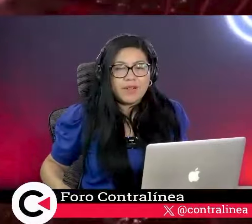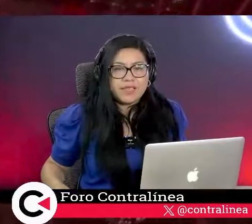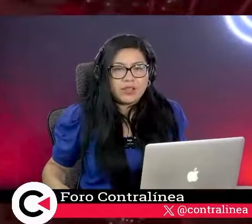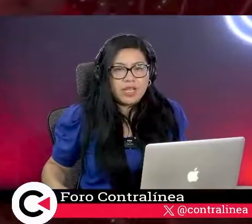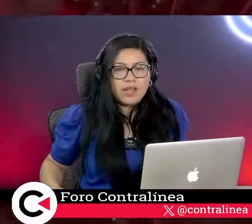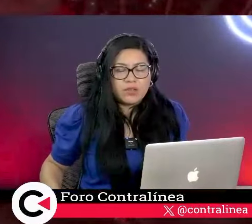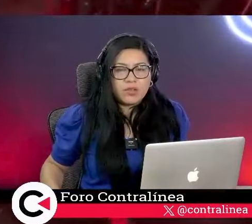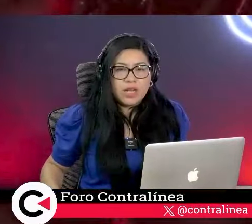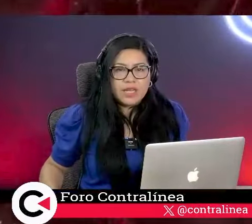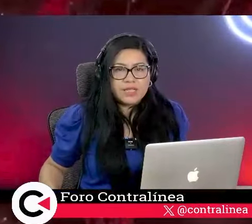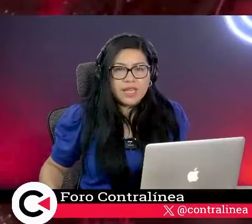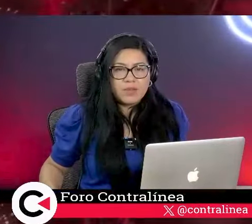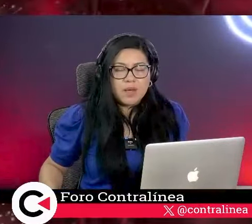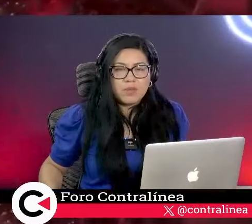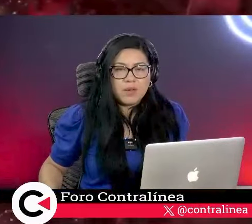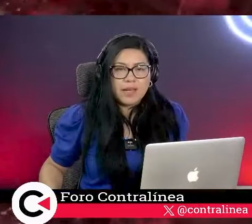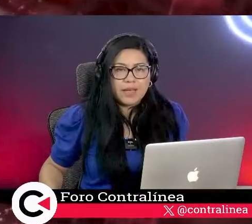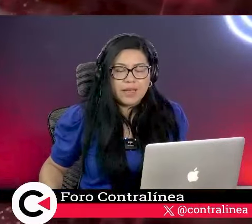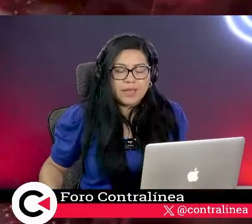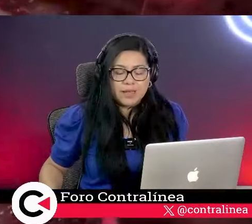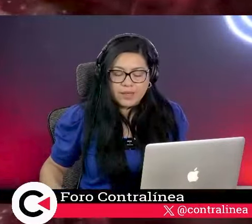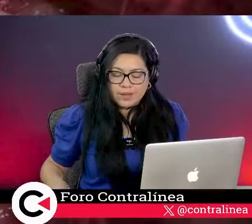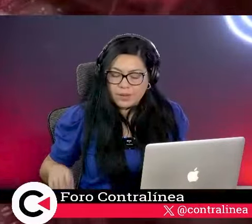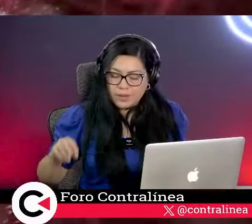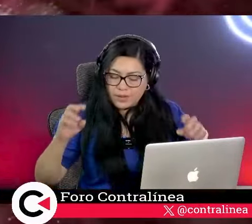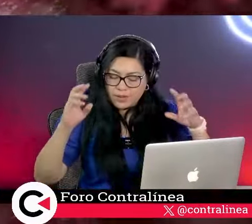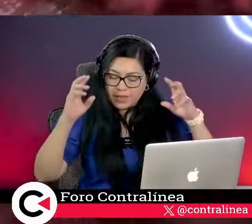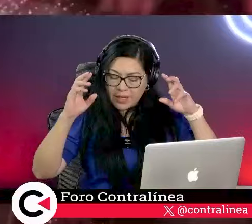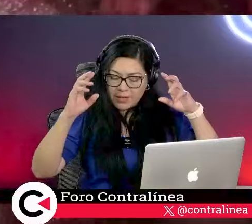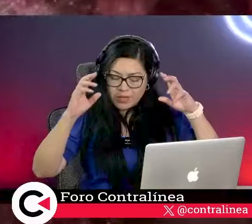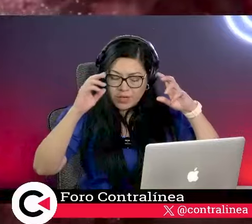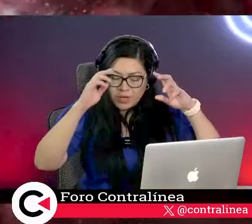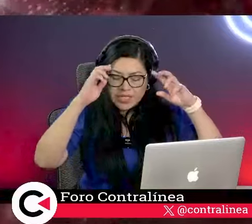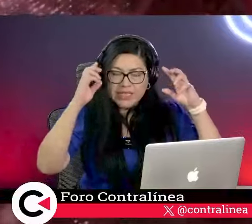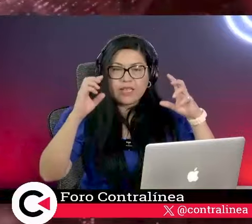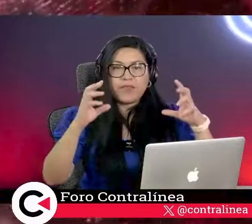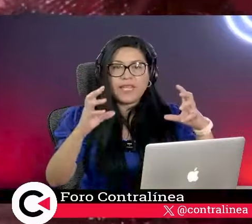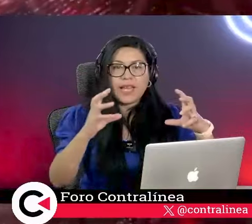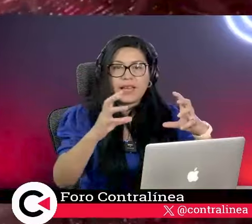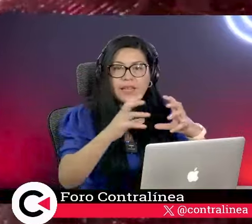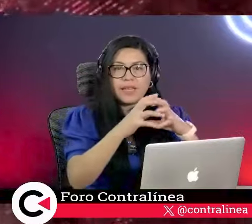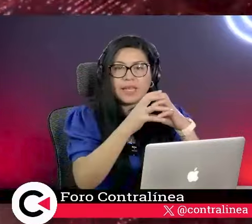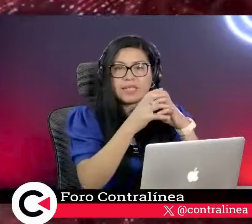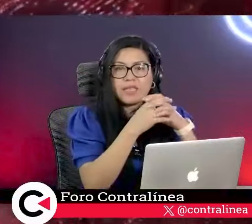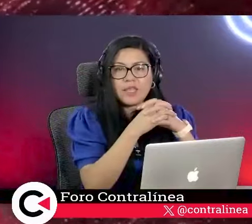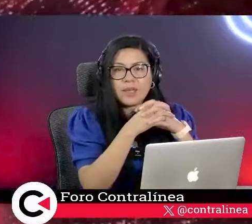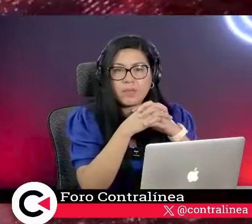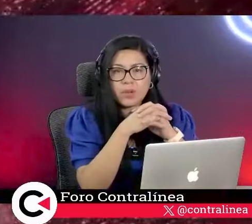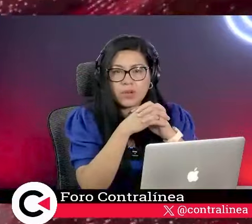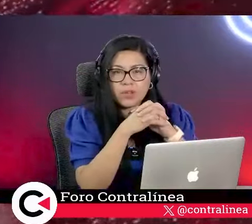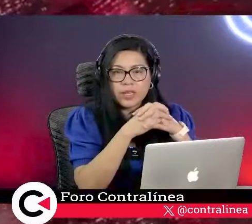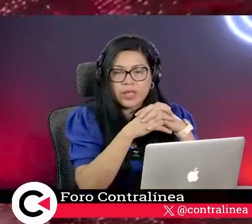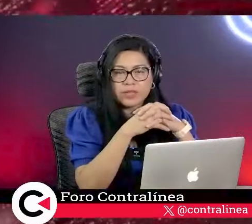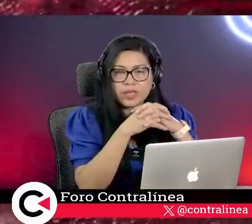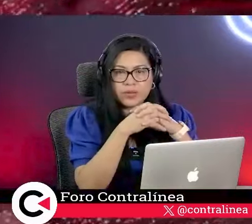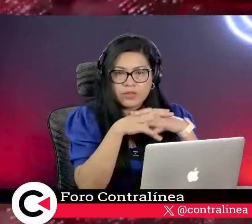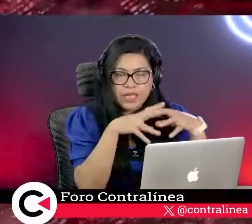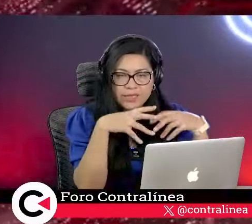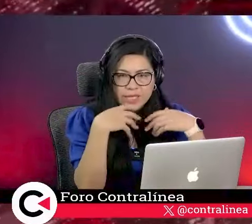Importante la reflexión de la doctora Sheinbaum, digamos, lo que significa este tipo